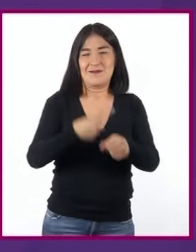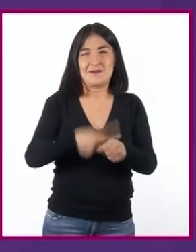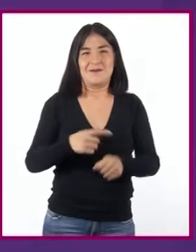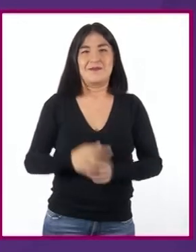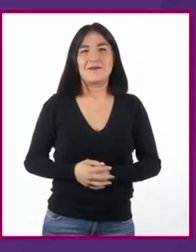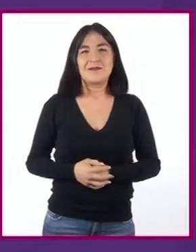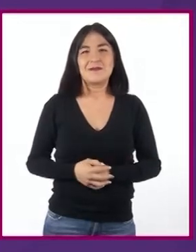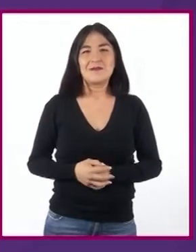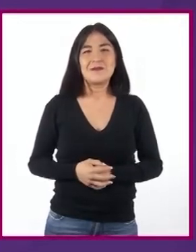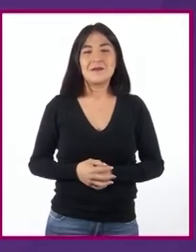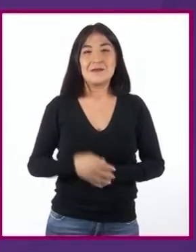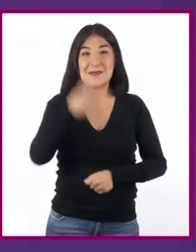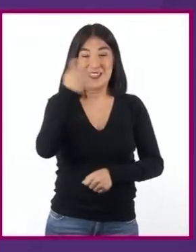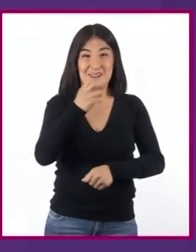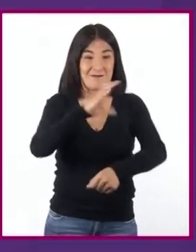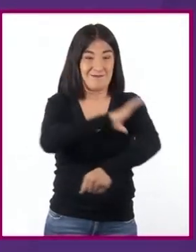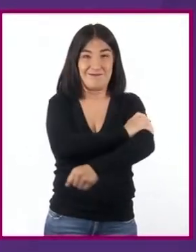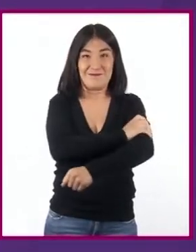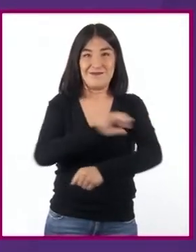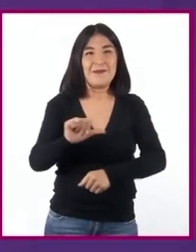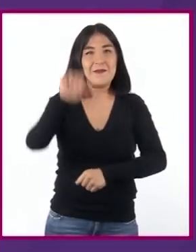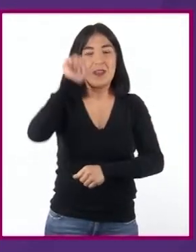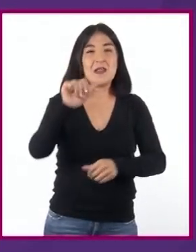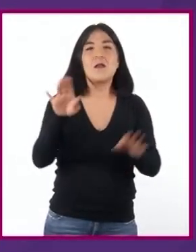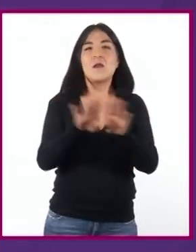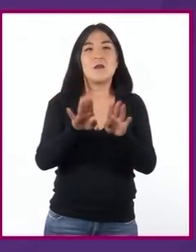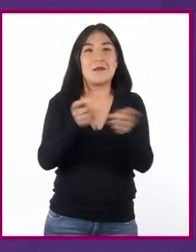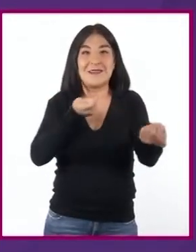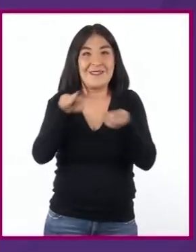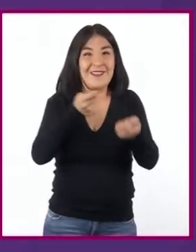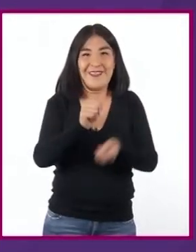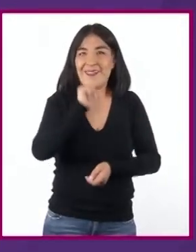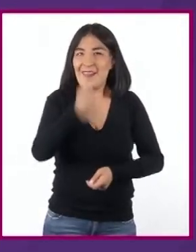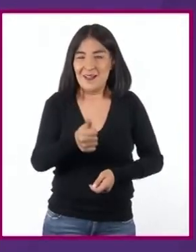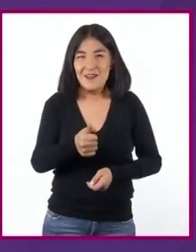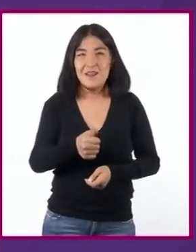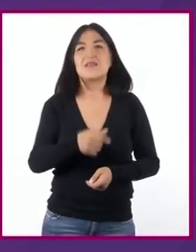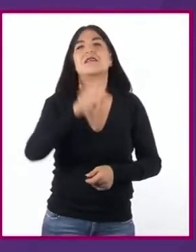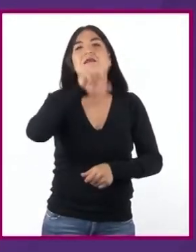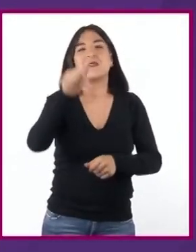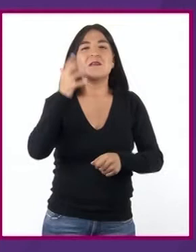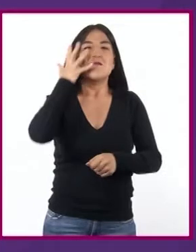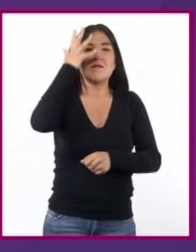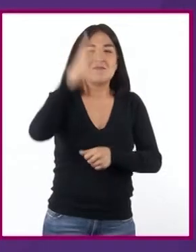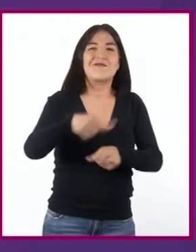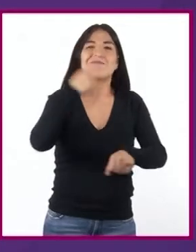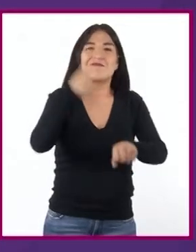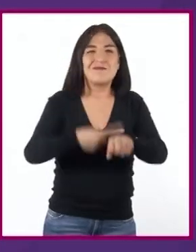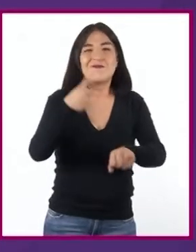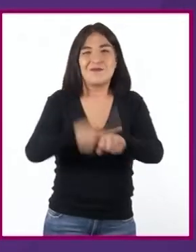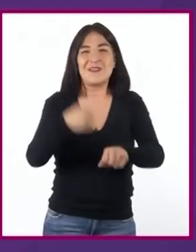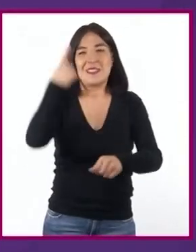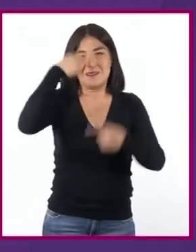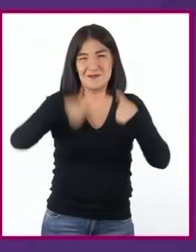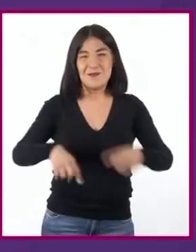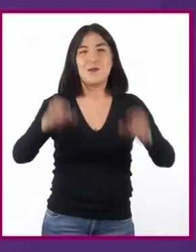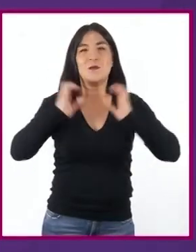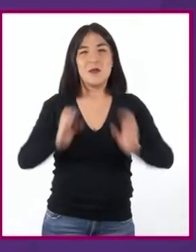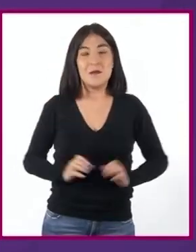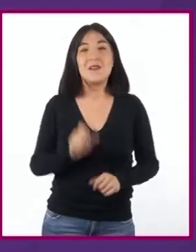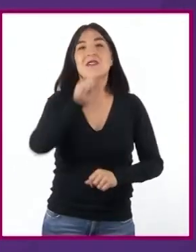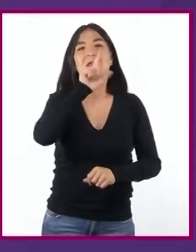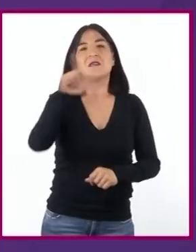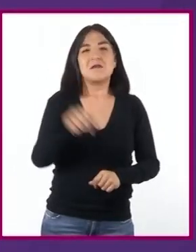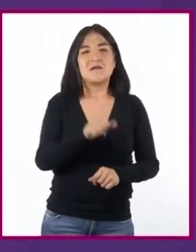La hipertensión arterial no controlada va dañando los vasos sanguíneos y solemos ser tan